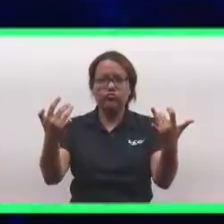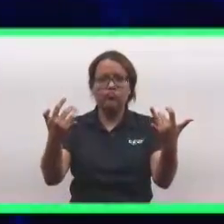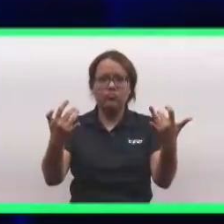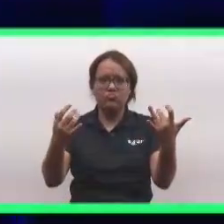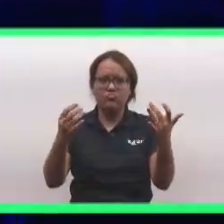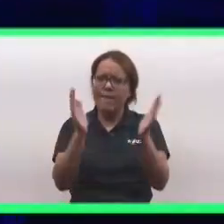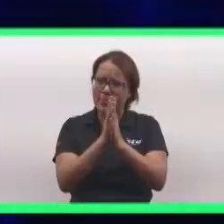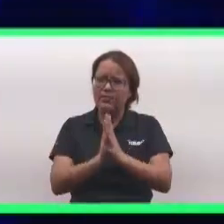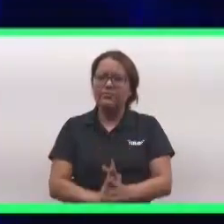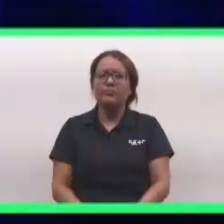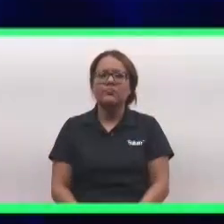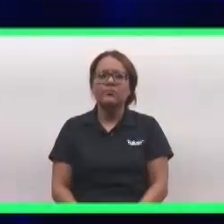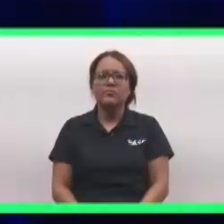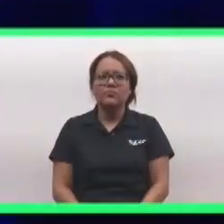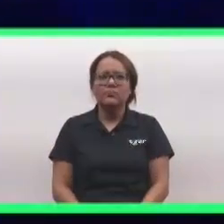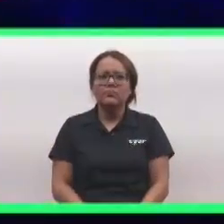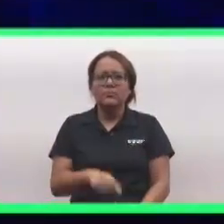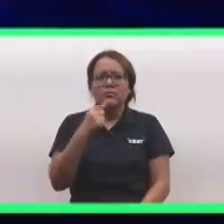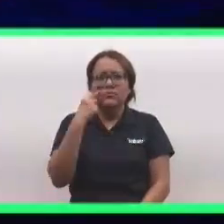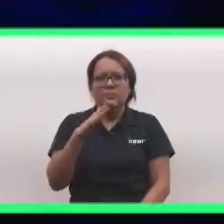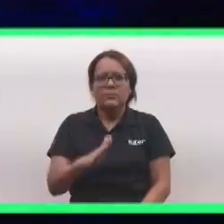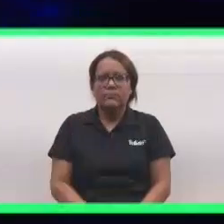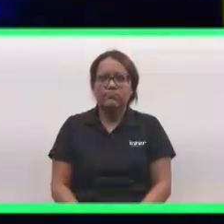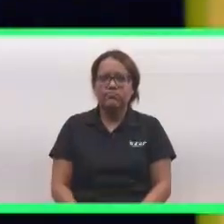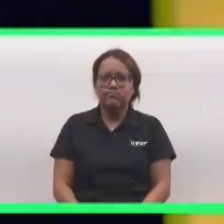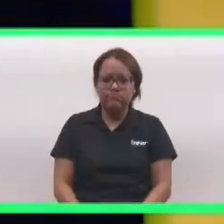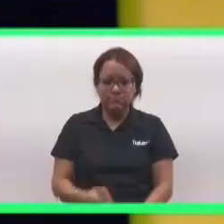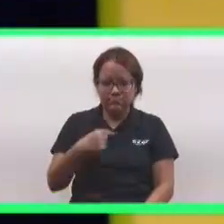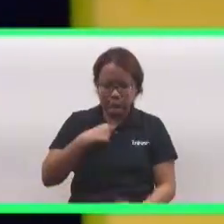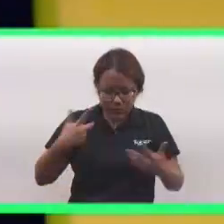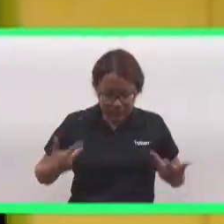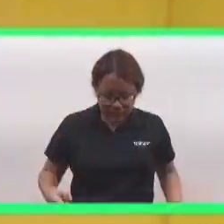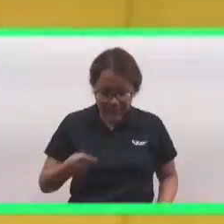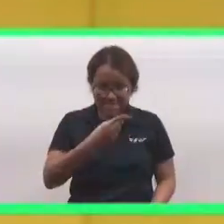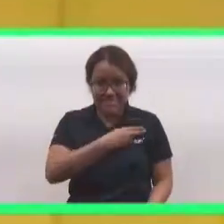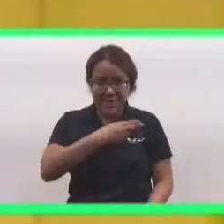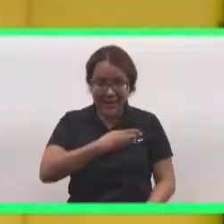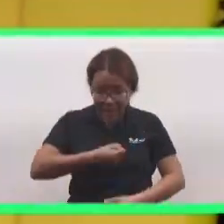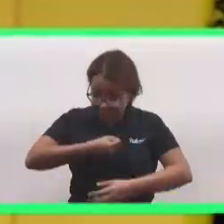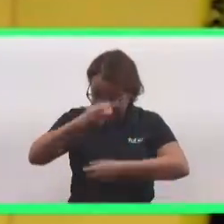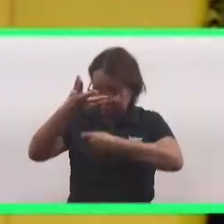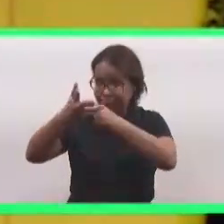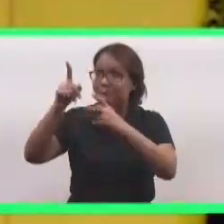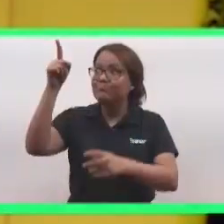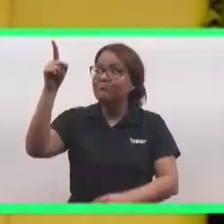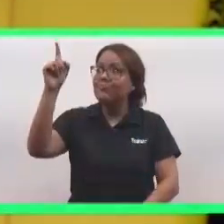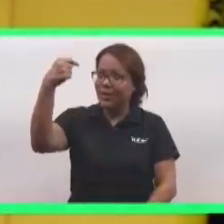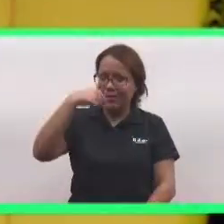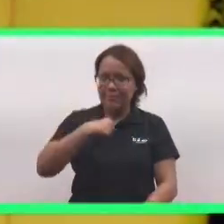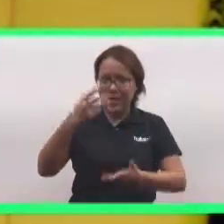Amén. Cuando yo me expongo a la luz de Dios, Dios expone mis debilidades y me ayuda a enmendarlas.